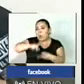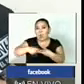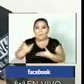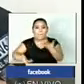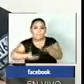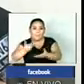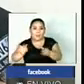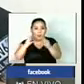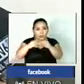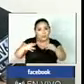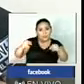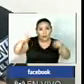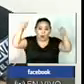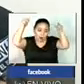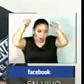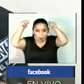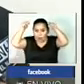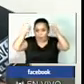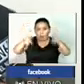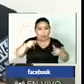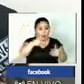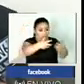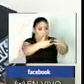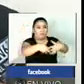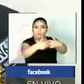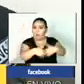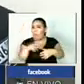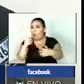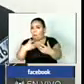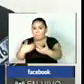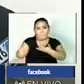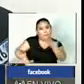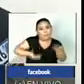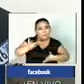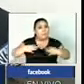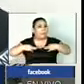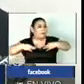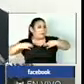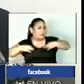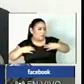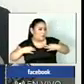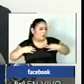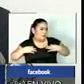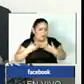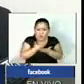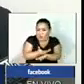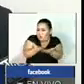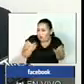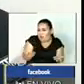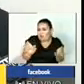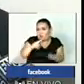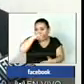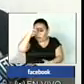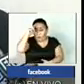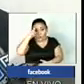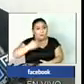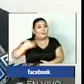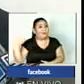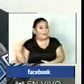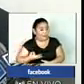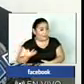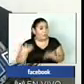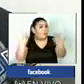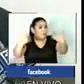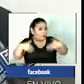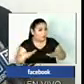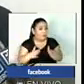chiles con su conastito en el mercado, la gran empresa, los grandes almacenes que venden ropa, cualquier cosa, todos necesitamos comenzar a